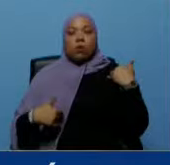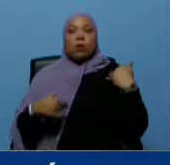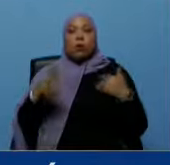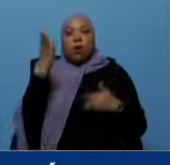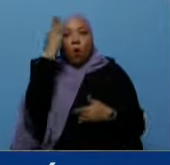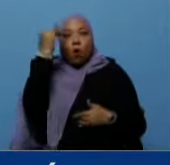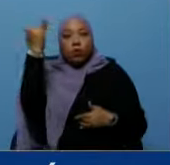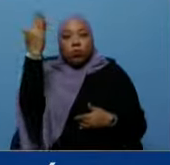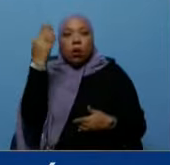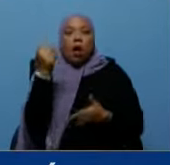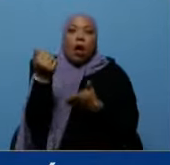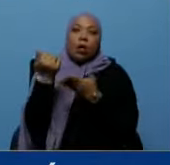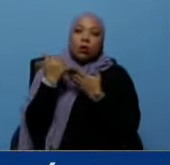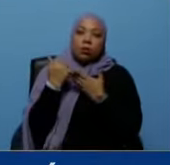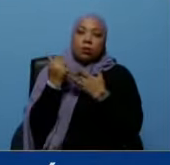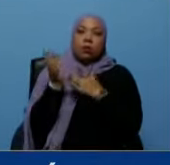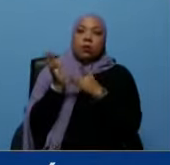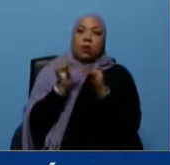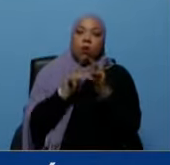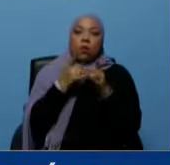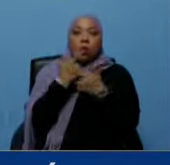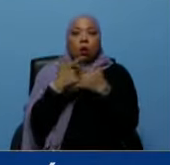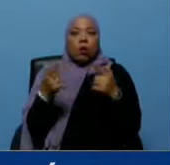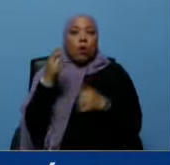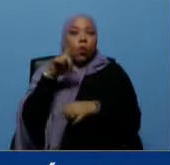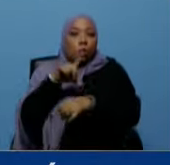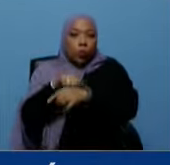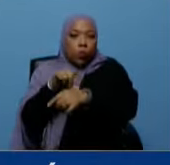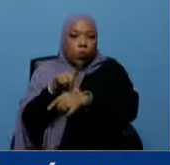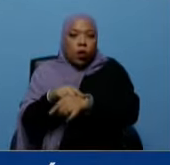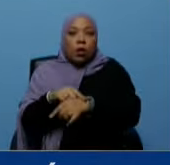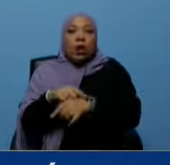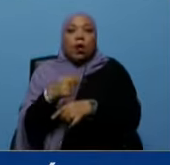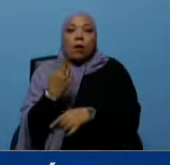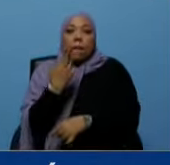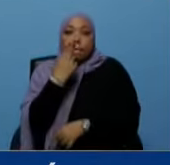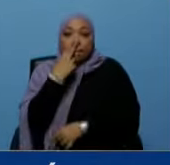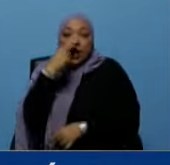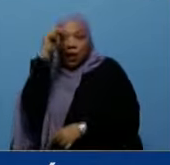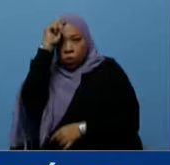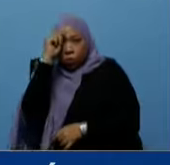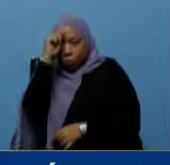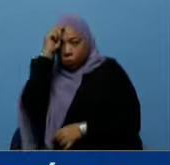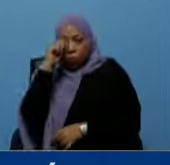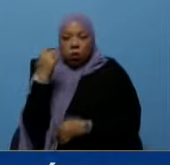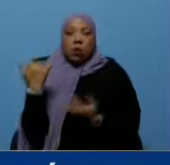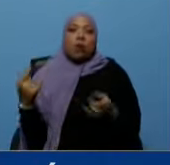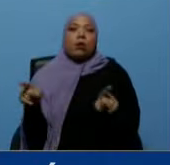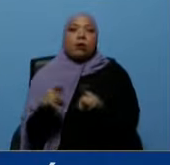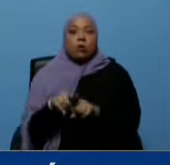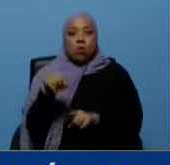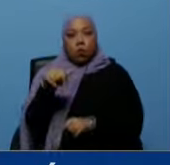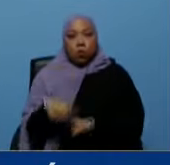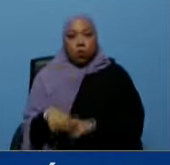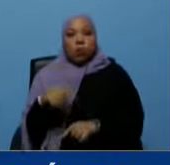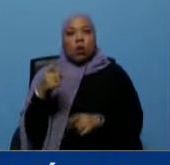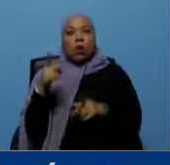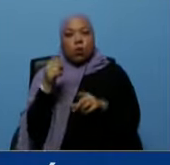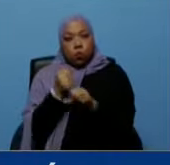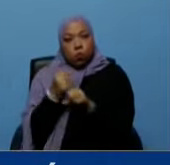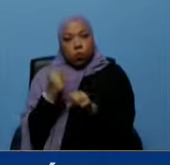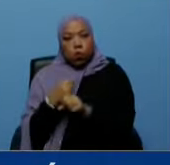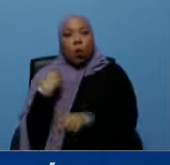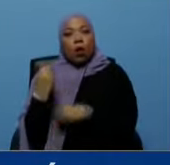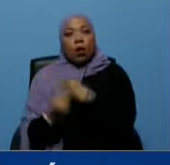le pague y que la cuna de nuestro doctor José Gregorio Hernández hoy se cumple esta promesa que usted